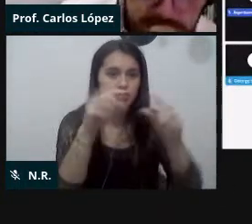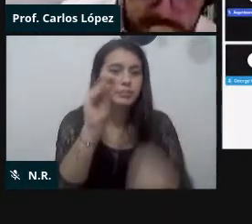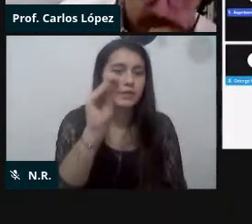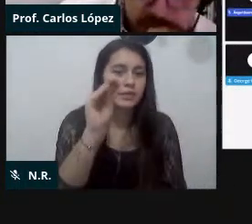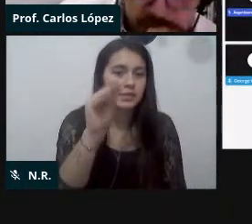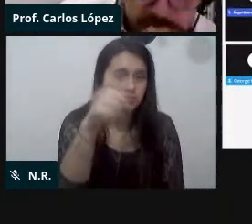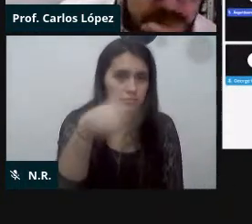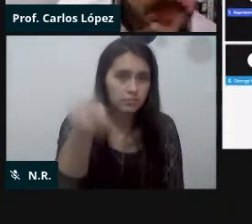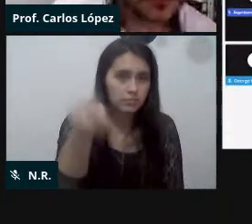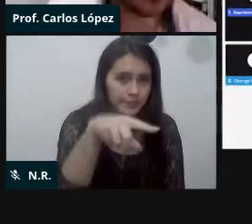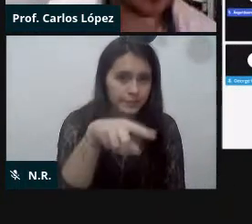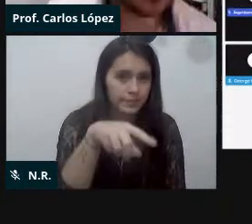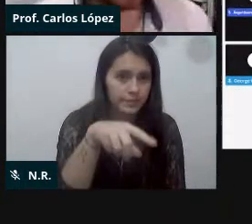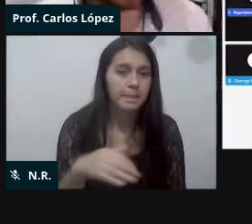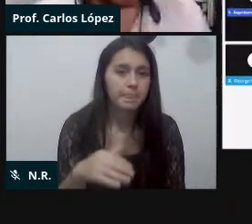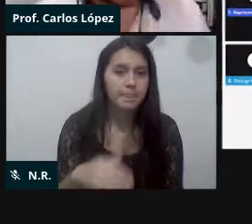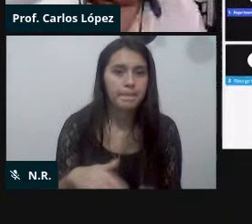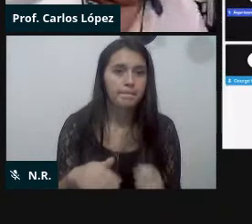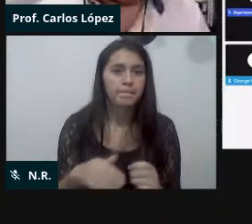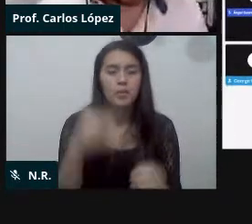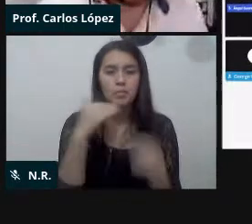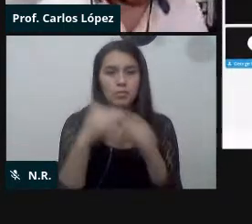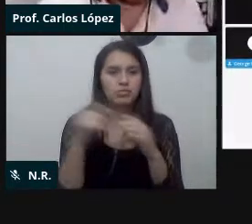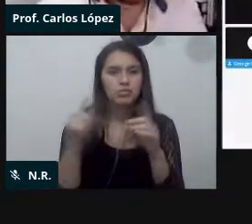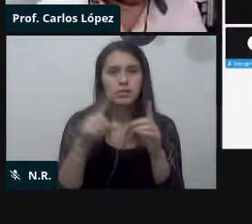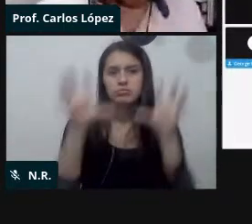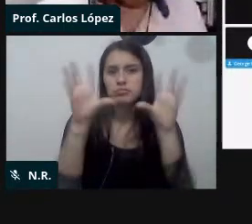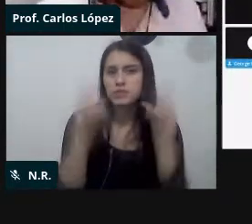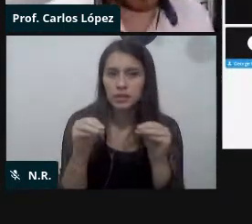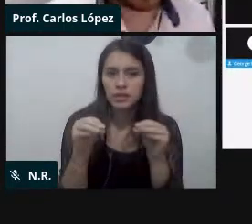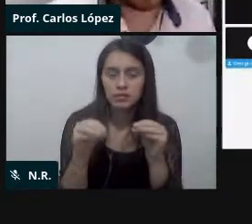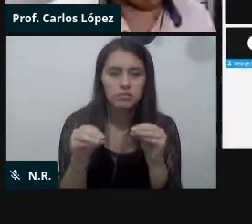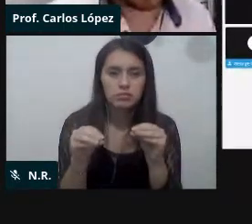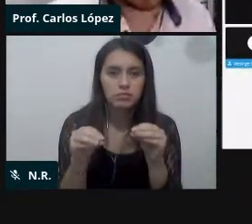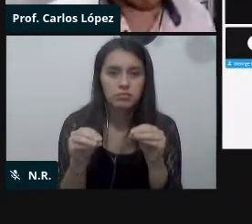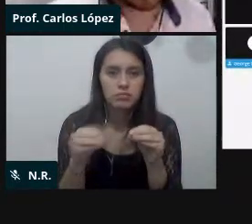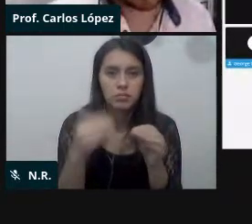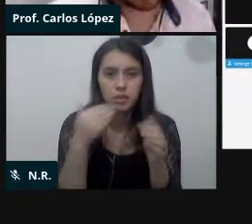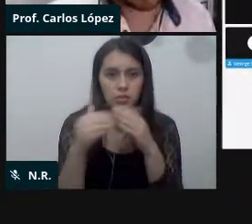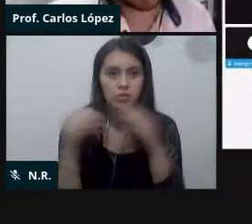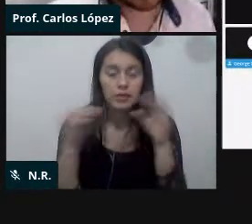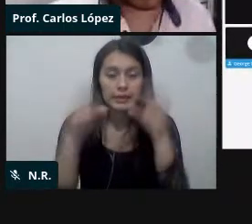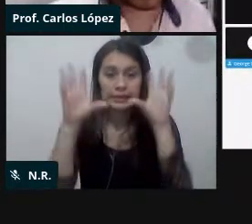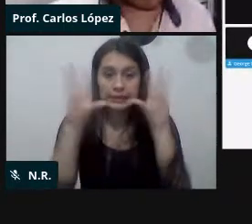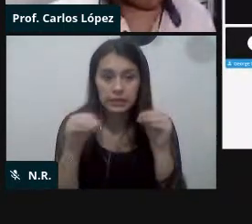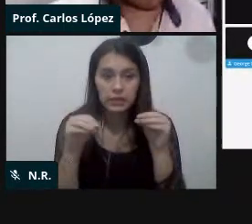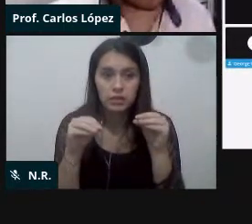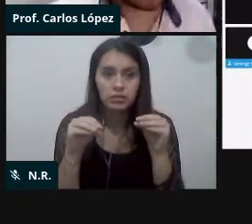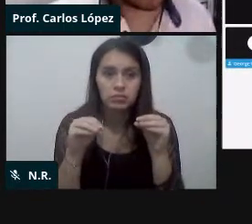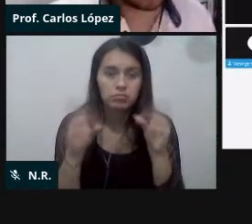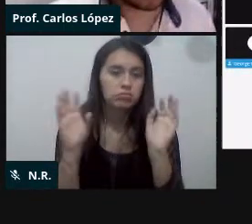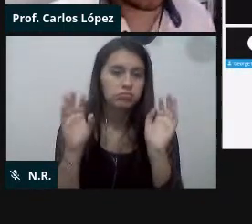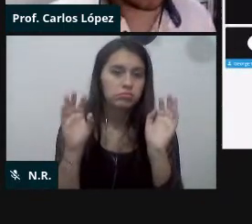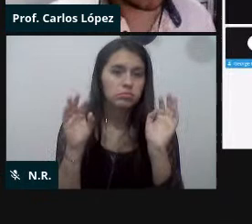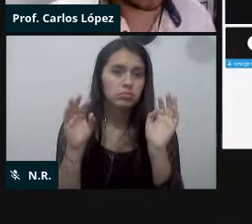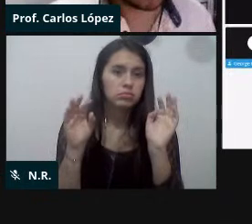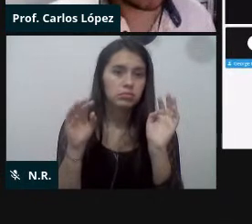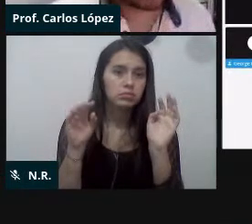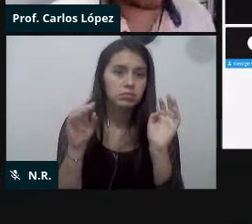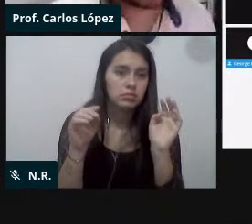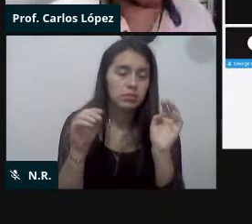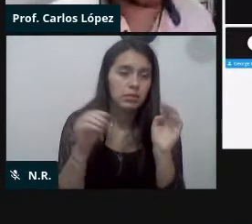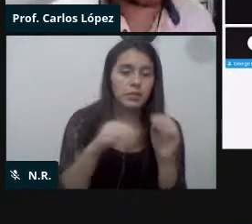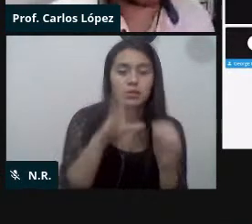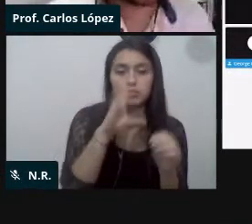¿Correcto? En tal caso de que ustedes lleguen a cerrar accidentalmente la pantalla que están compartiendo, pues automáticamente